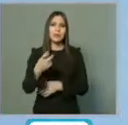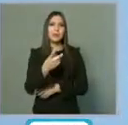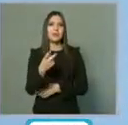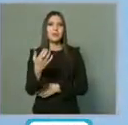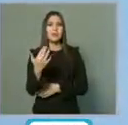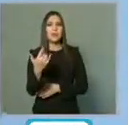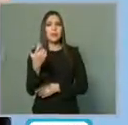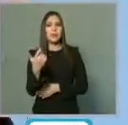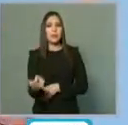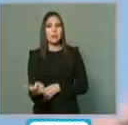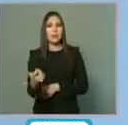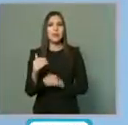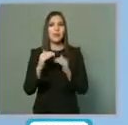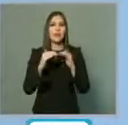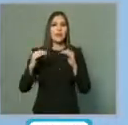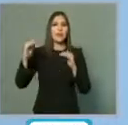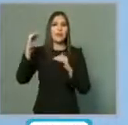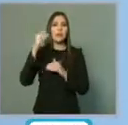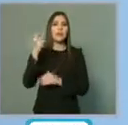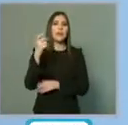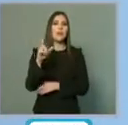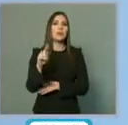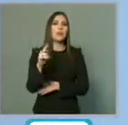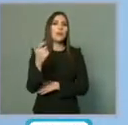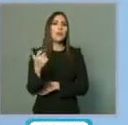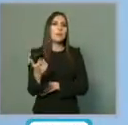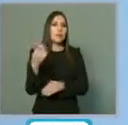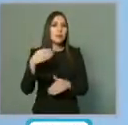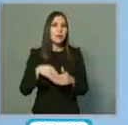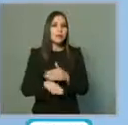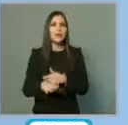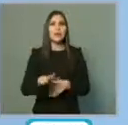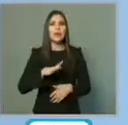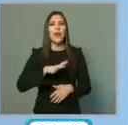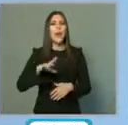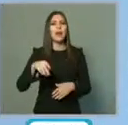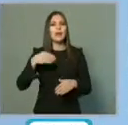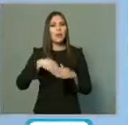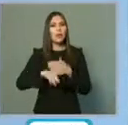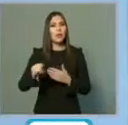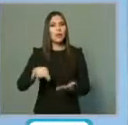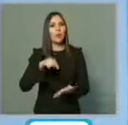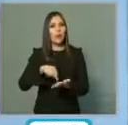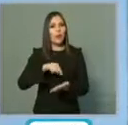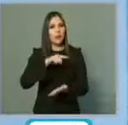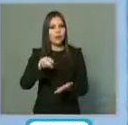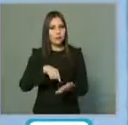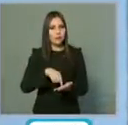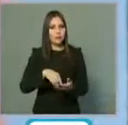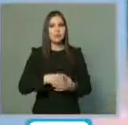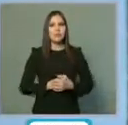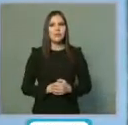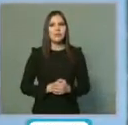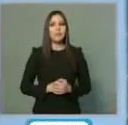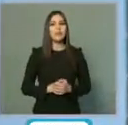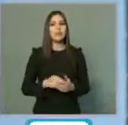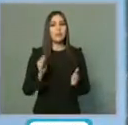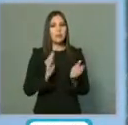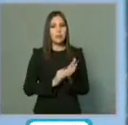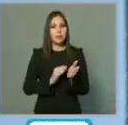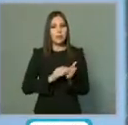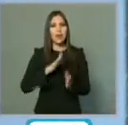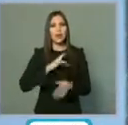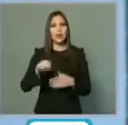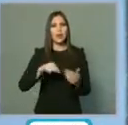250 pesos y hasta arriba 80 pesos. Y todavía hay lugares, creo que no muchos, pero todavía hay